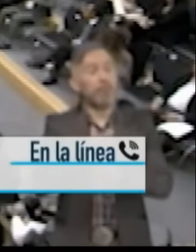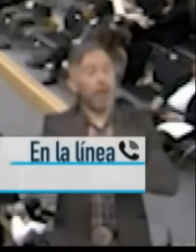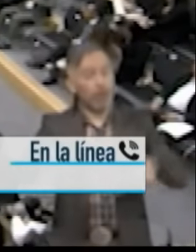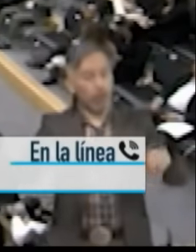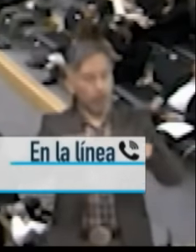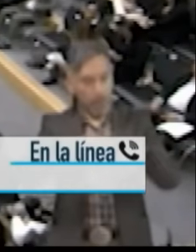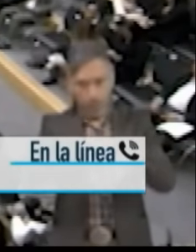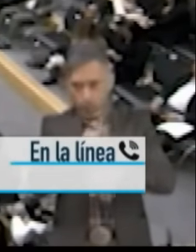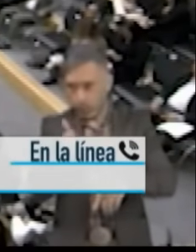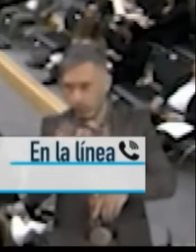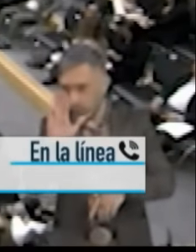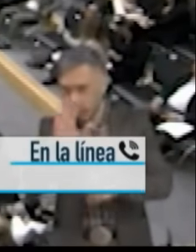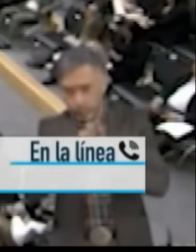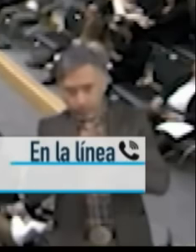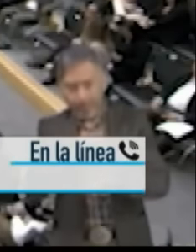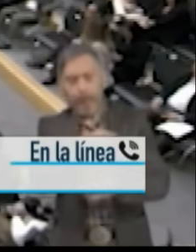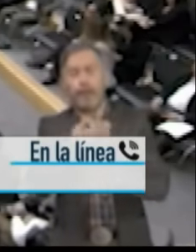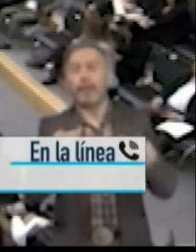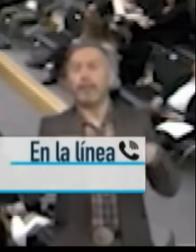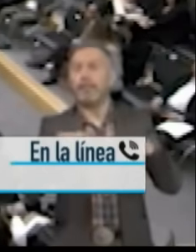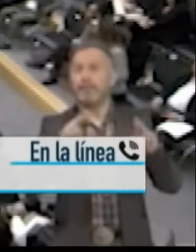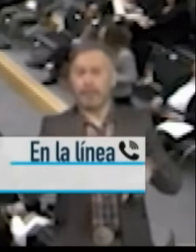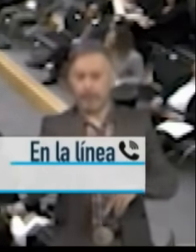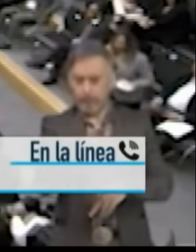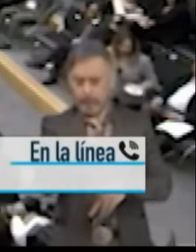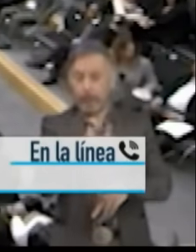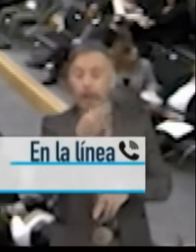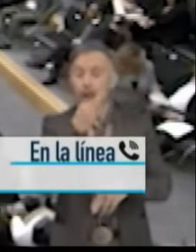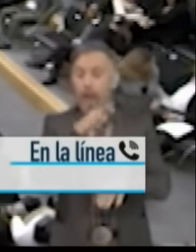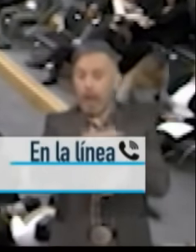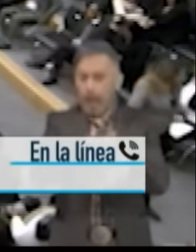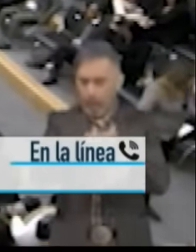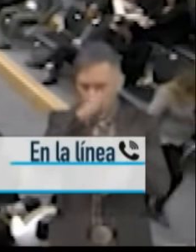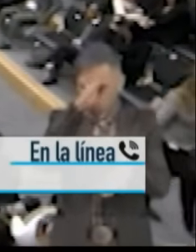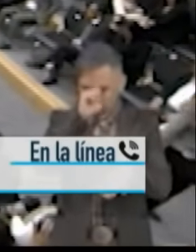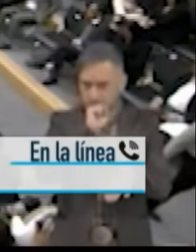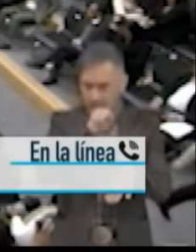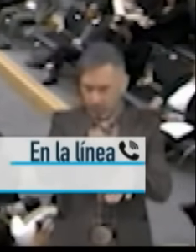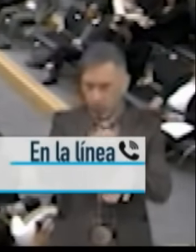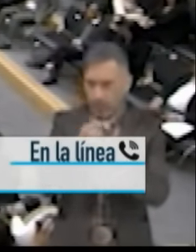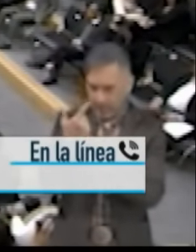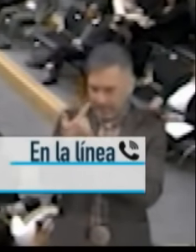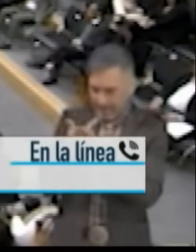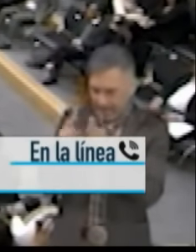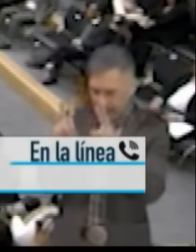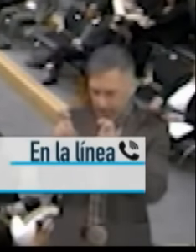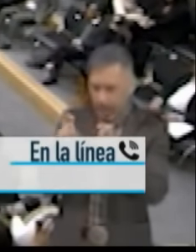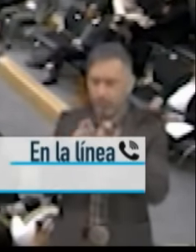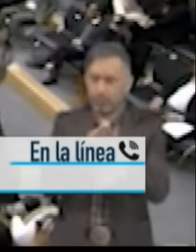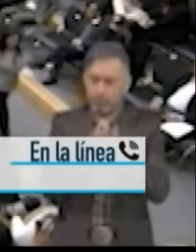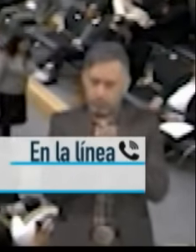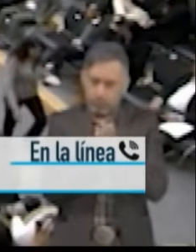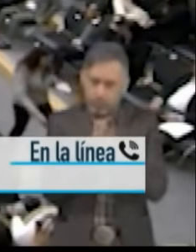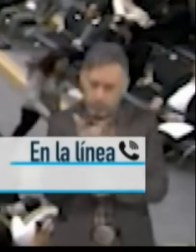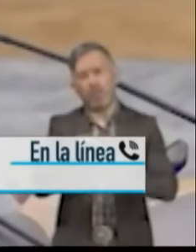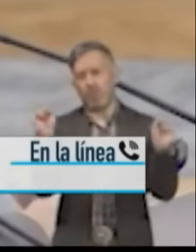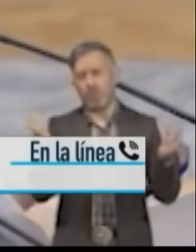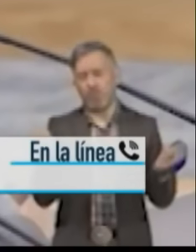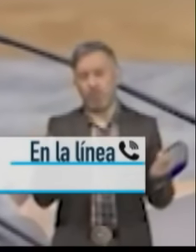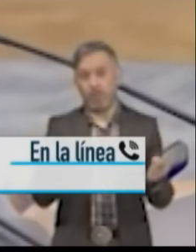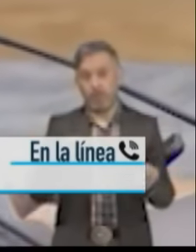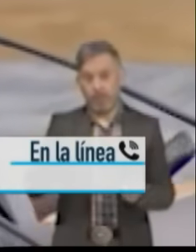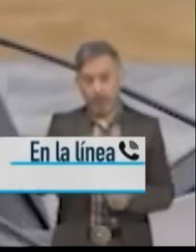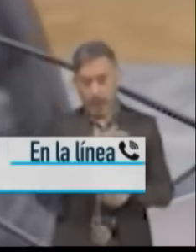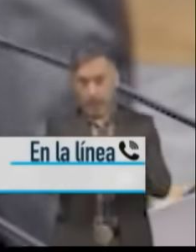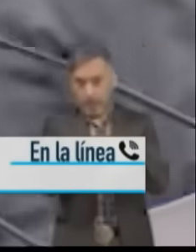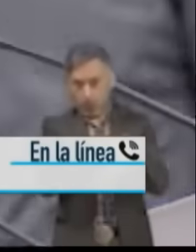la cantidad de quejas que se han recibido por este tipo de cuestiones y se siguen teniendo en estos días de una manera importante. Perfecto. Pues Arturo,